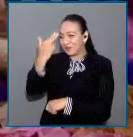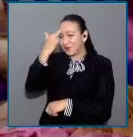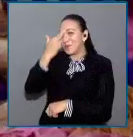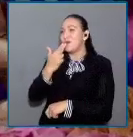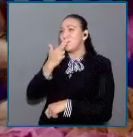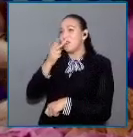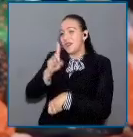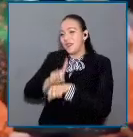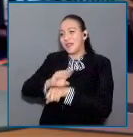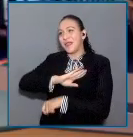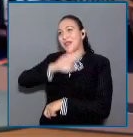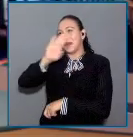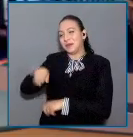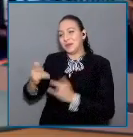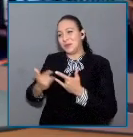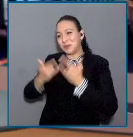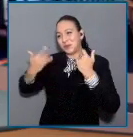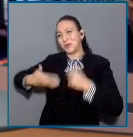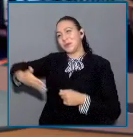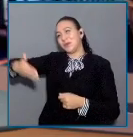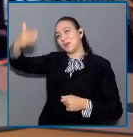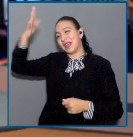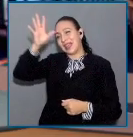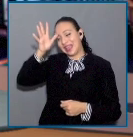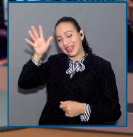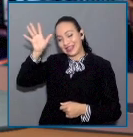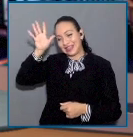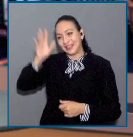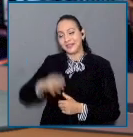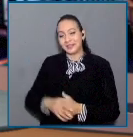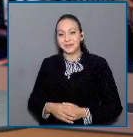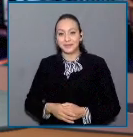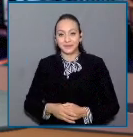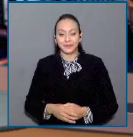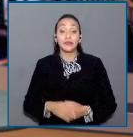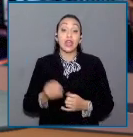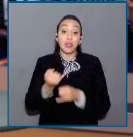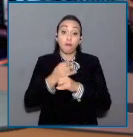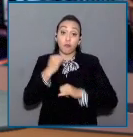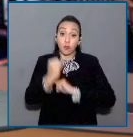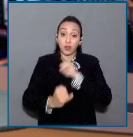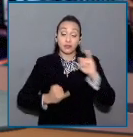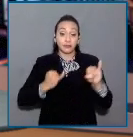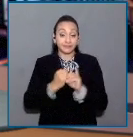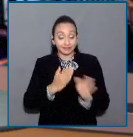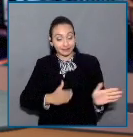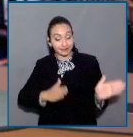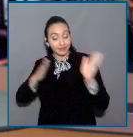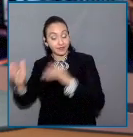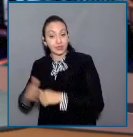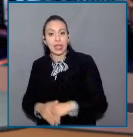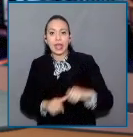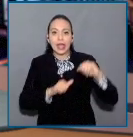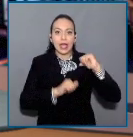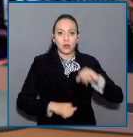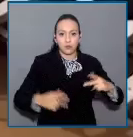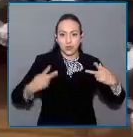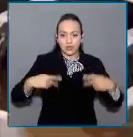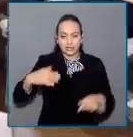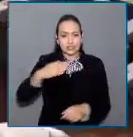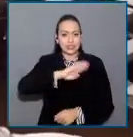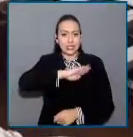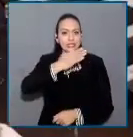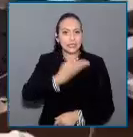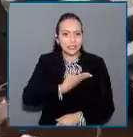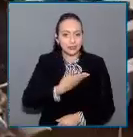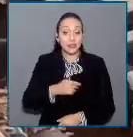antiguos mexicanos. Vámonos a información internacional. De acuerdo con autoridades españolas, las recientes lluvias han dejado